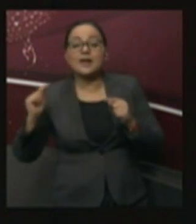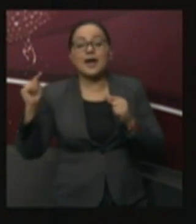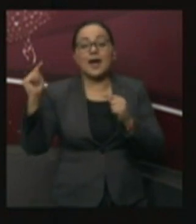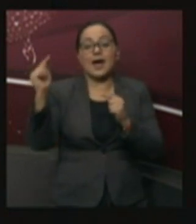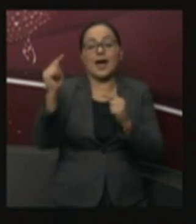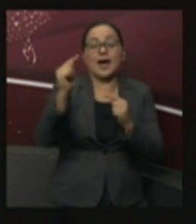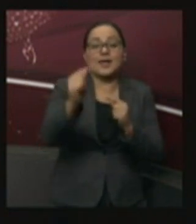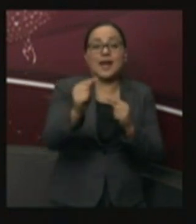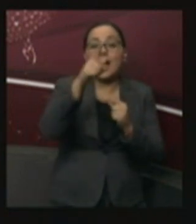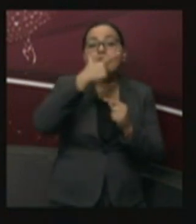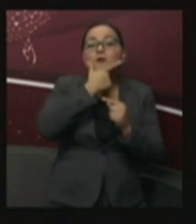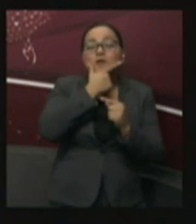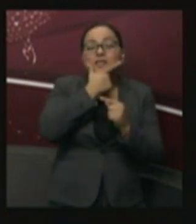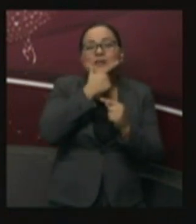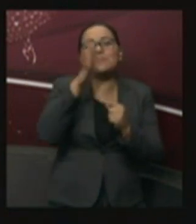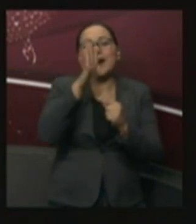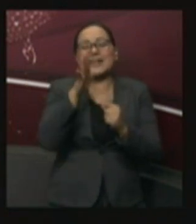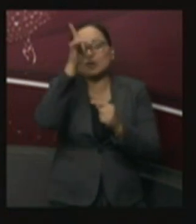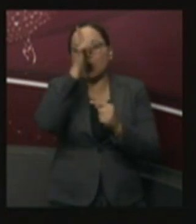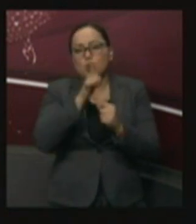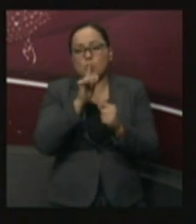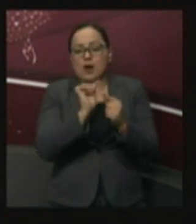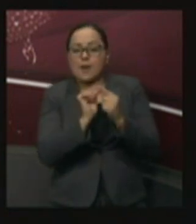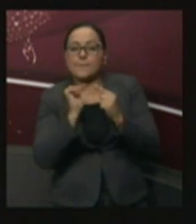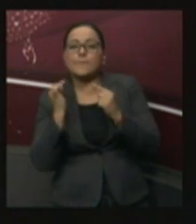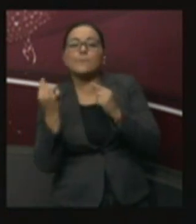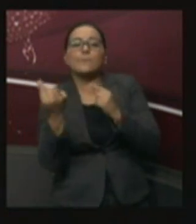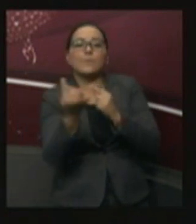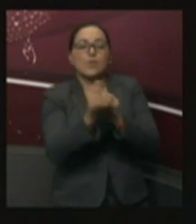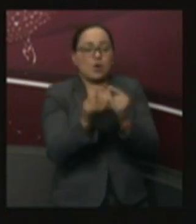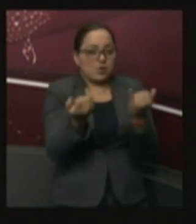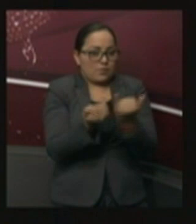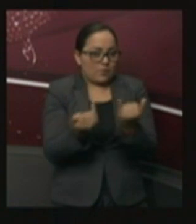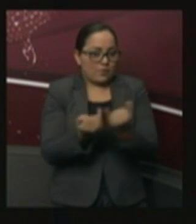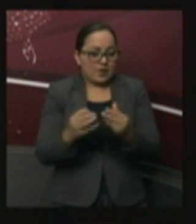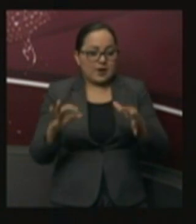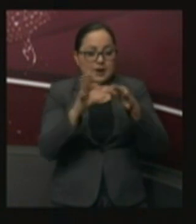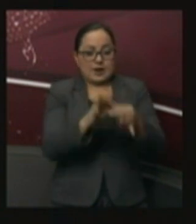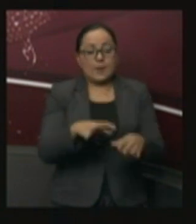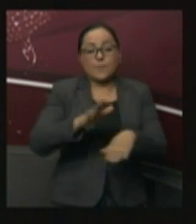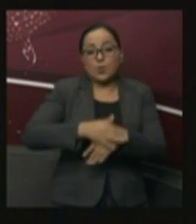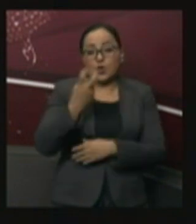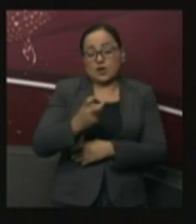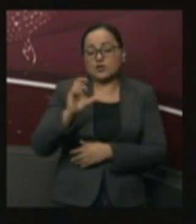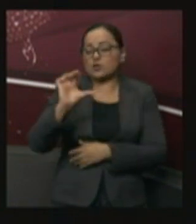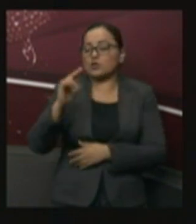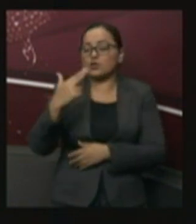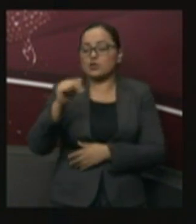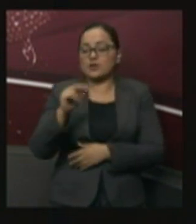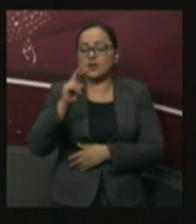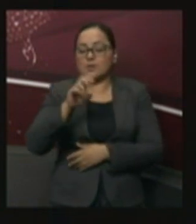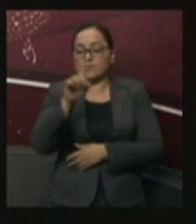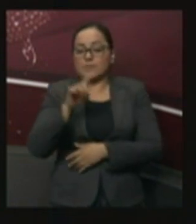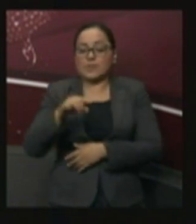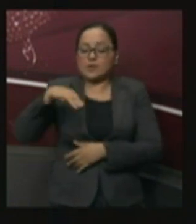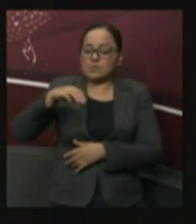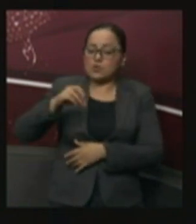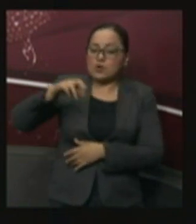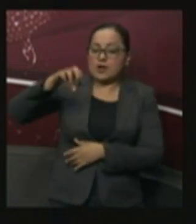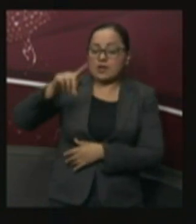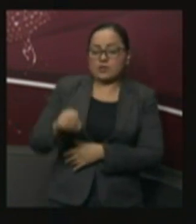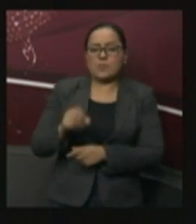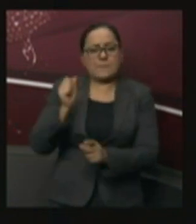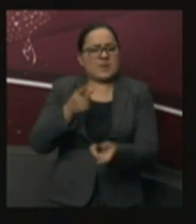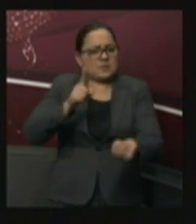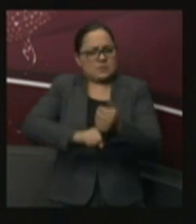propiamente dicho, ¿no? De modo que en este trabajo de Chávez Morado están implícitas todas estas